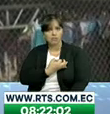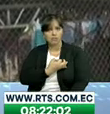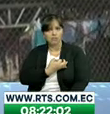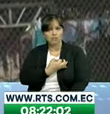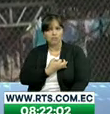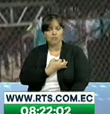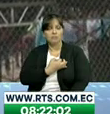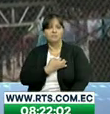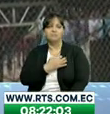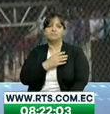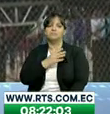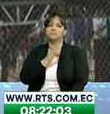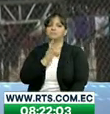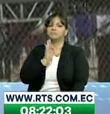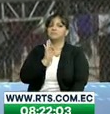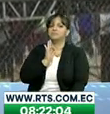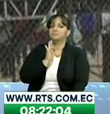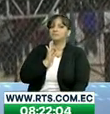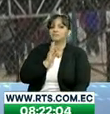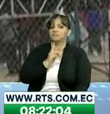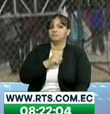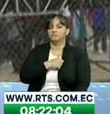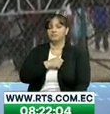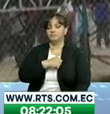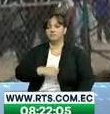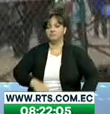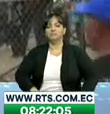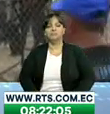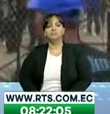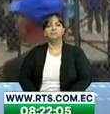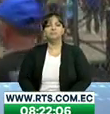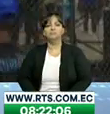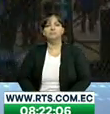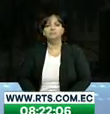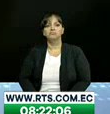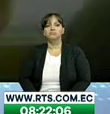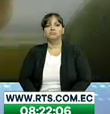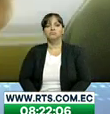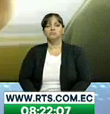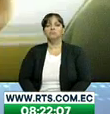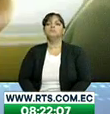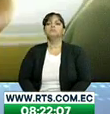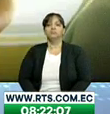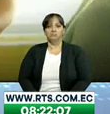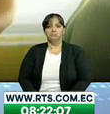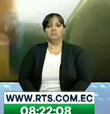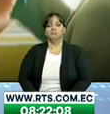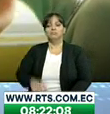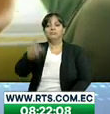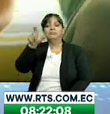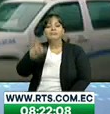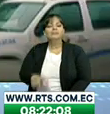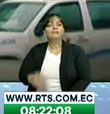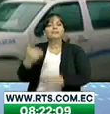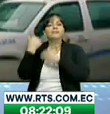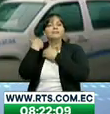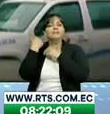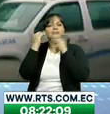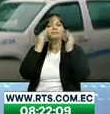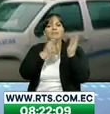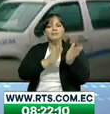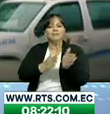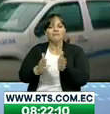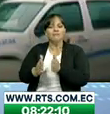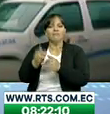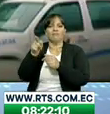habrá que hablar primero con los organizadores insisto denunciarlos y detenerlos detener también a quienes hicieron